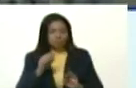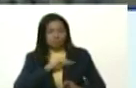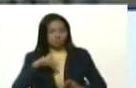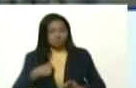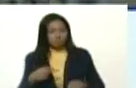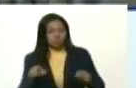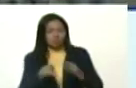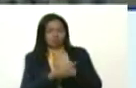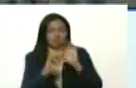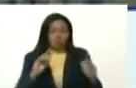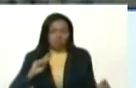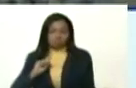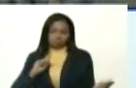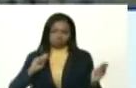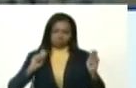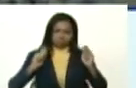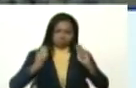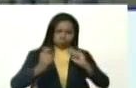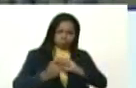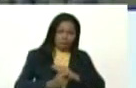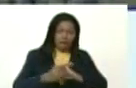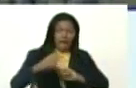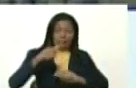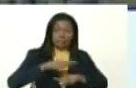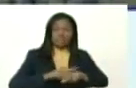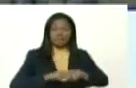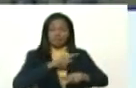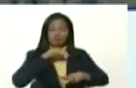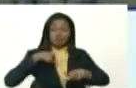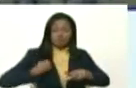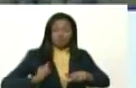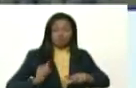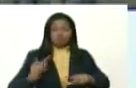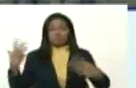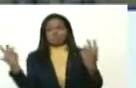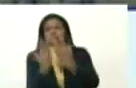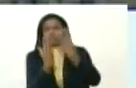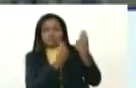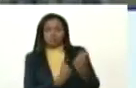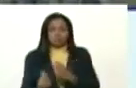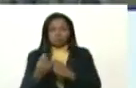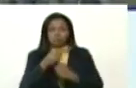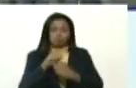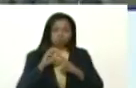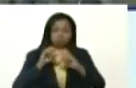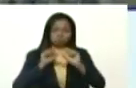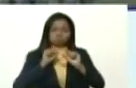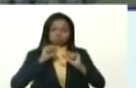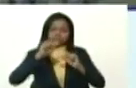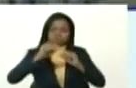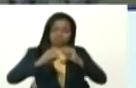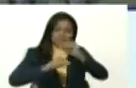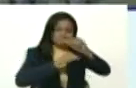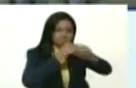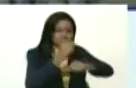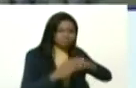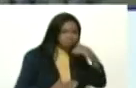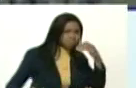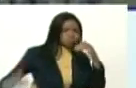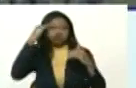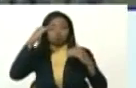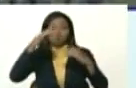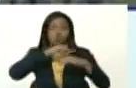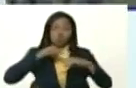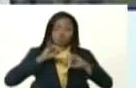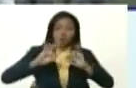nosotros transitar este tiempo de guerra económica hasta que la superemos. Y después todo eso va a quedar